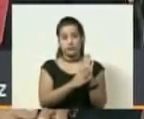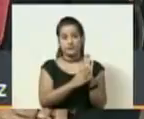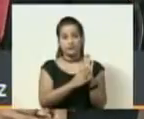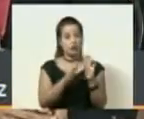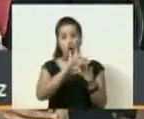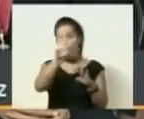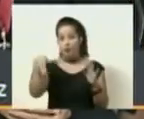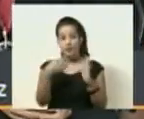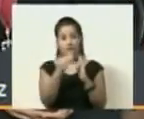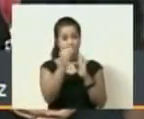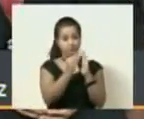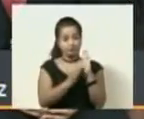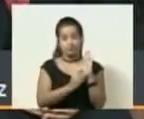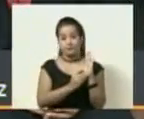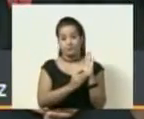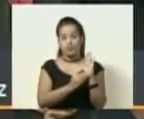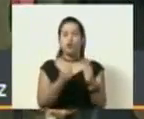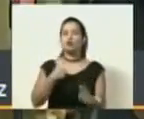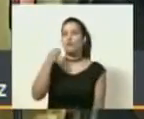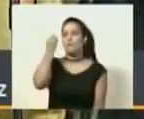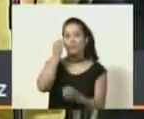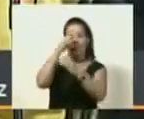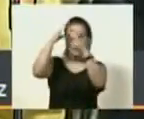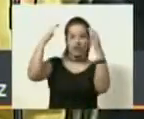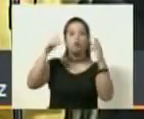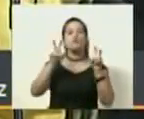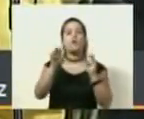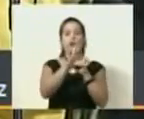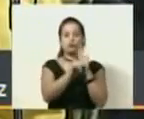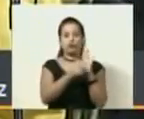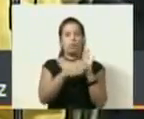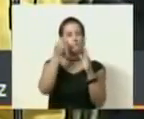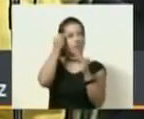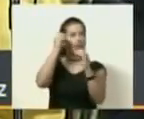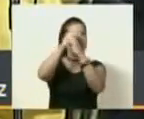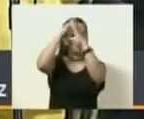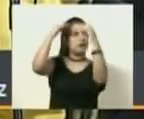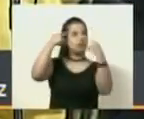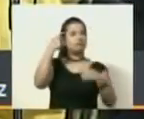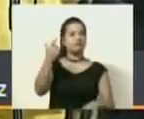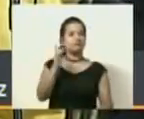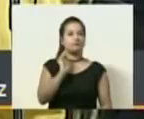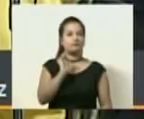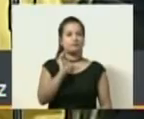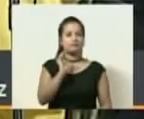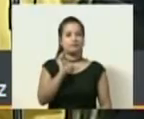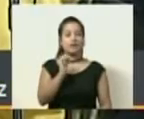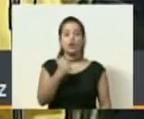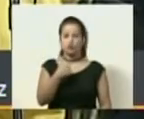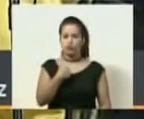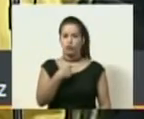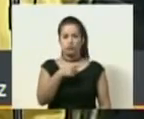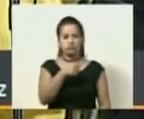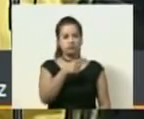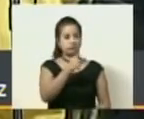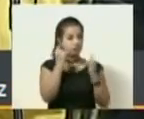Toda. Ya me imagino yo en la nueva Constitución. ¿Ah? Y yo estoy de acuerdo,